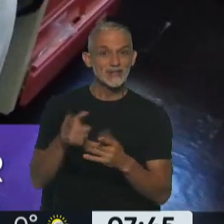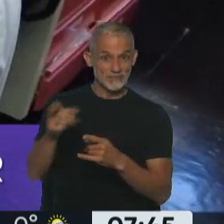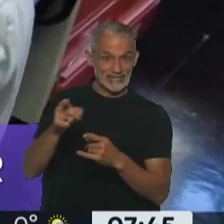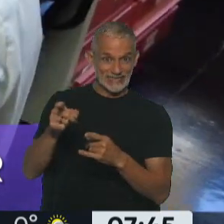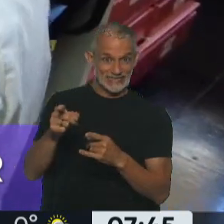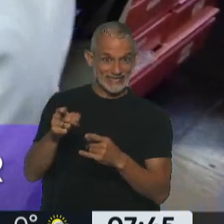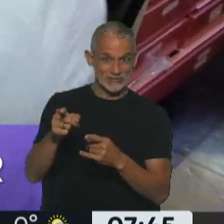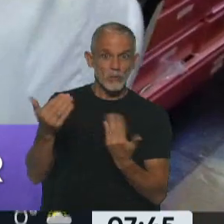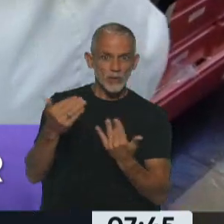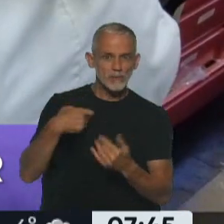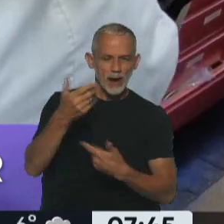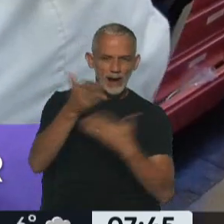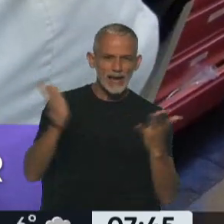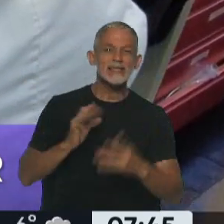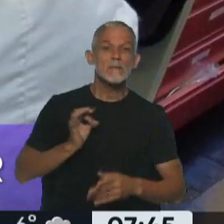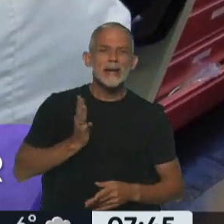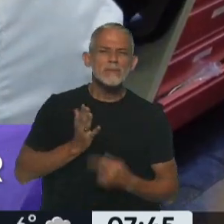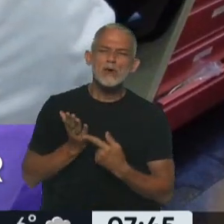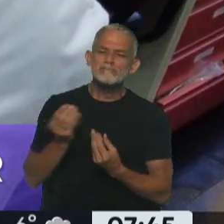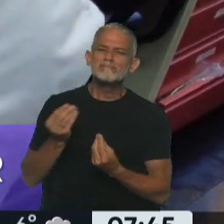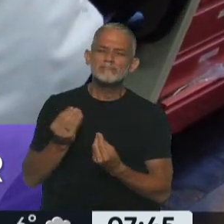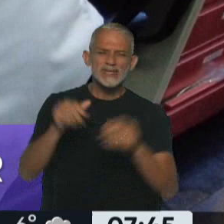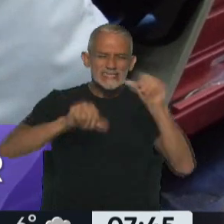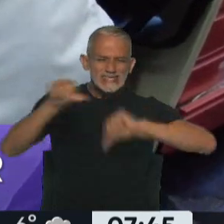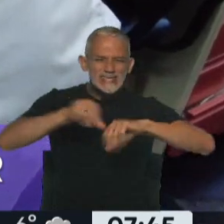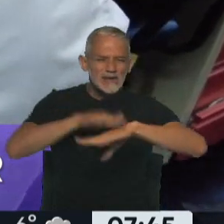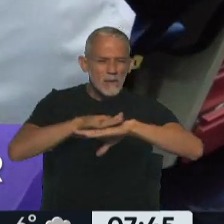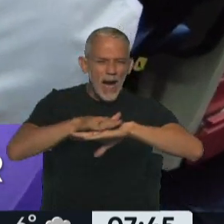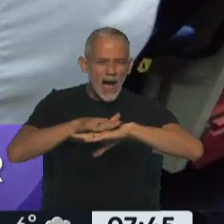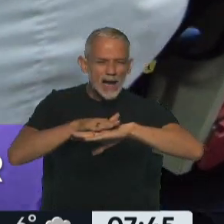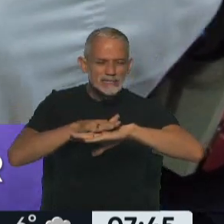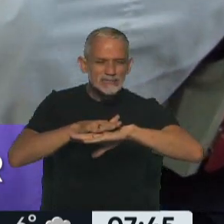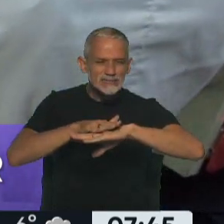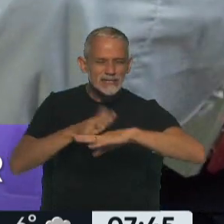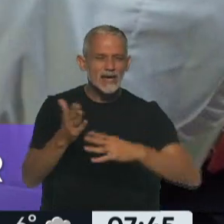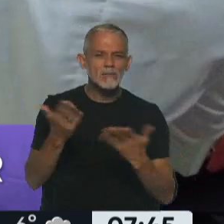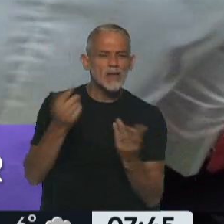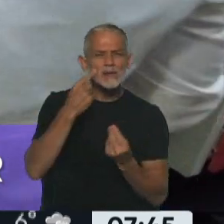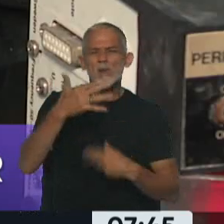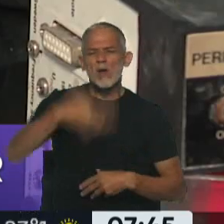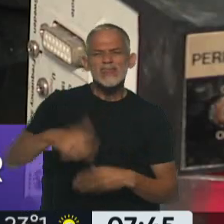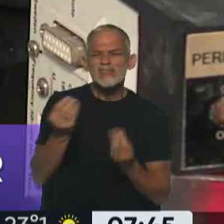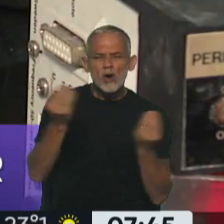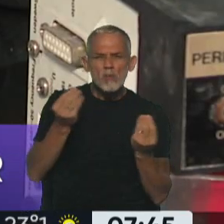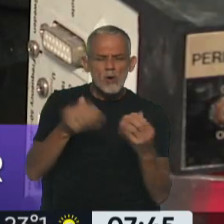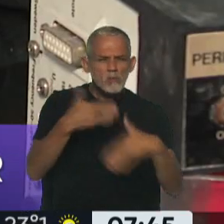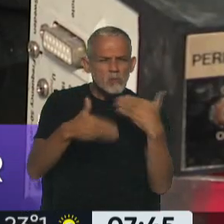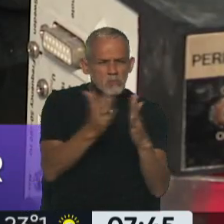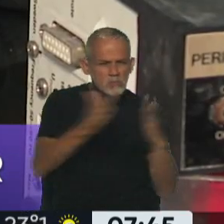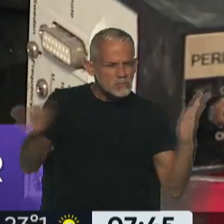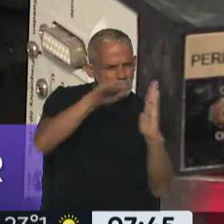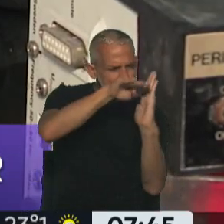eh el el premio tiene mucho que ver con la parte de ciencia básica de tratar de entender cómo funciona este proceso